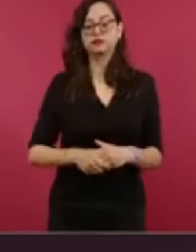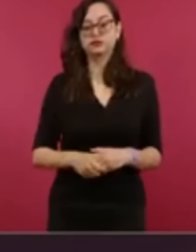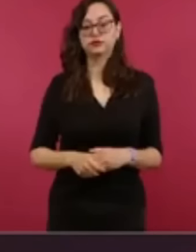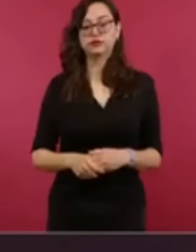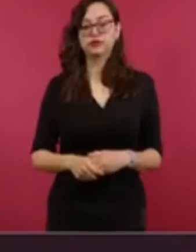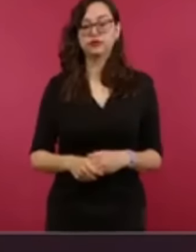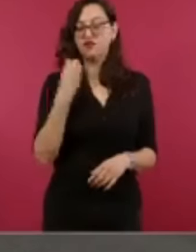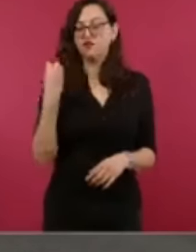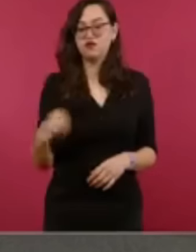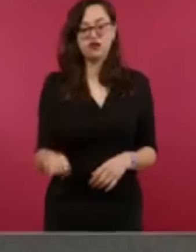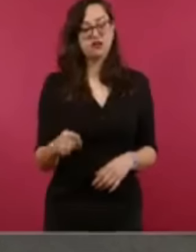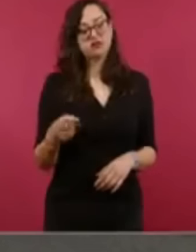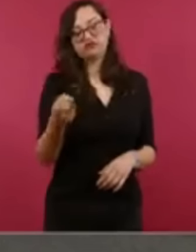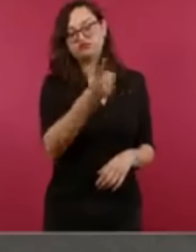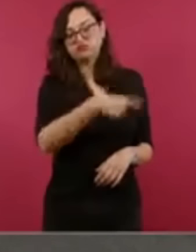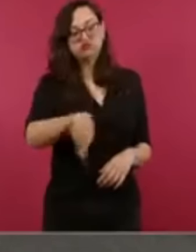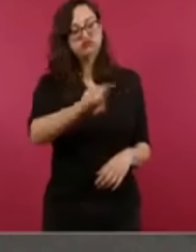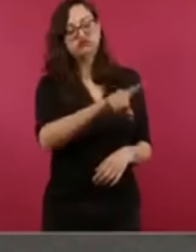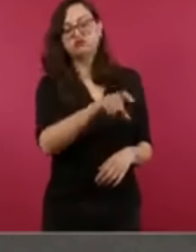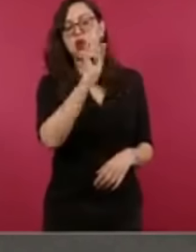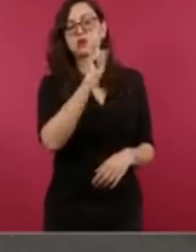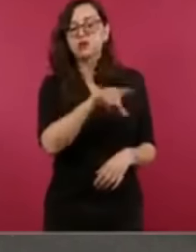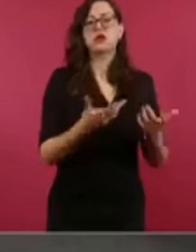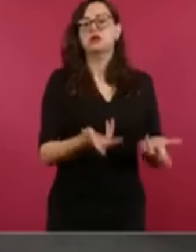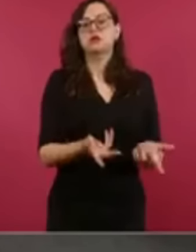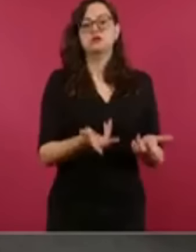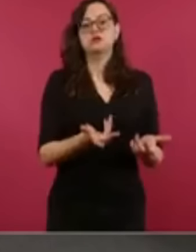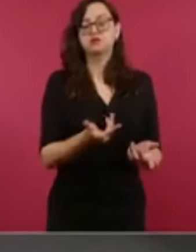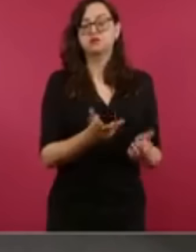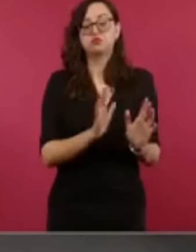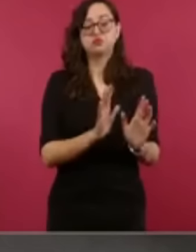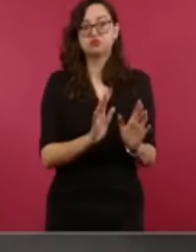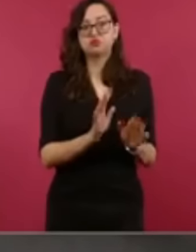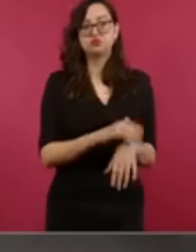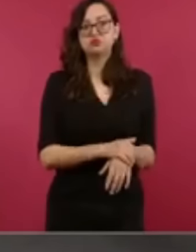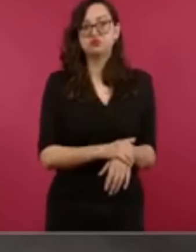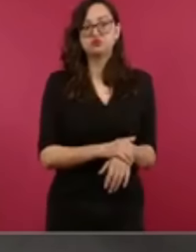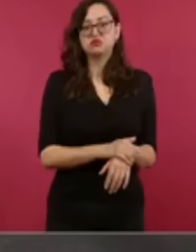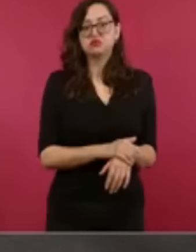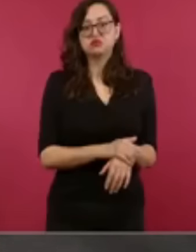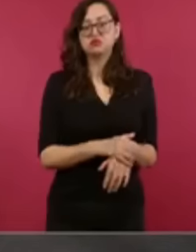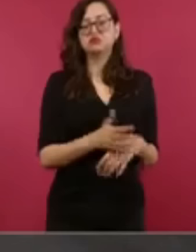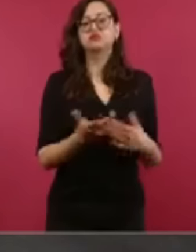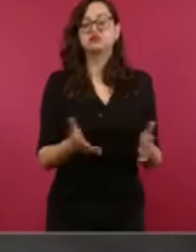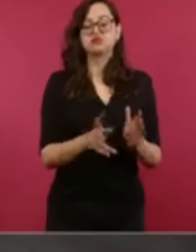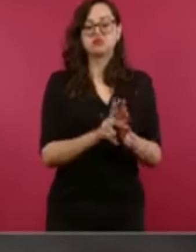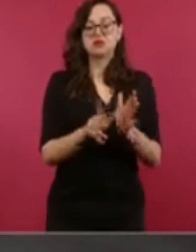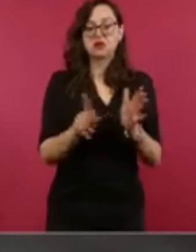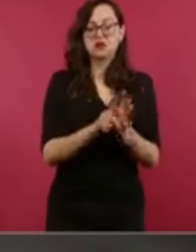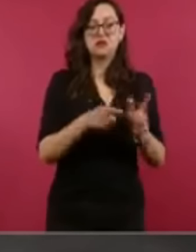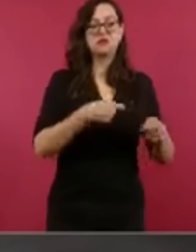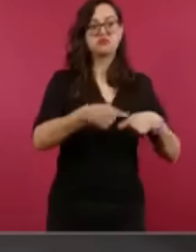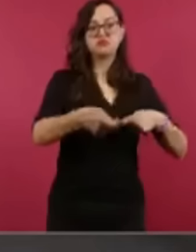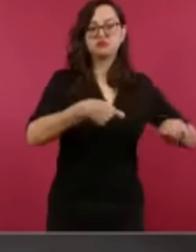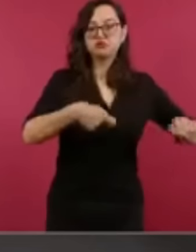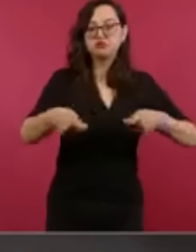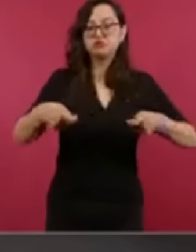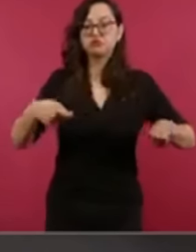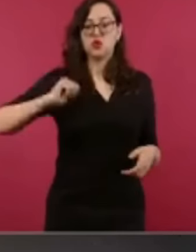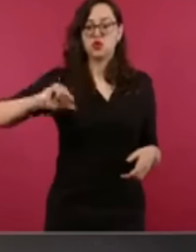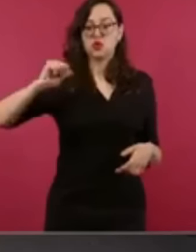que ser, sí, periodismo escrito, solo con volantes, con periódicos,